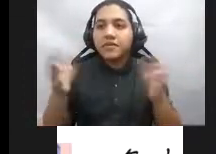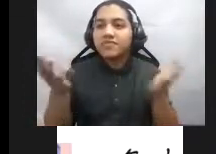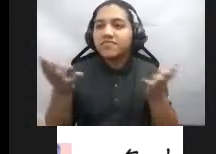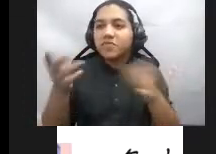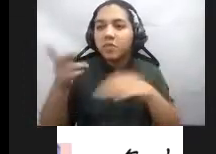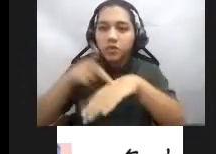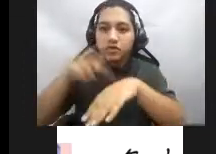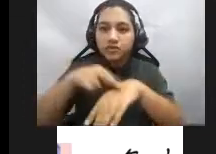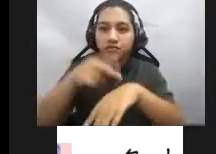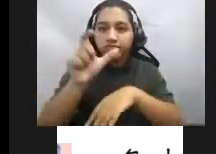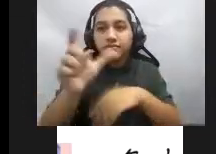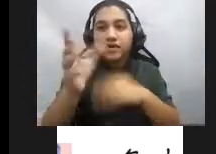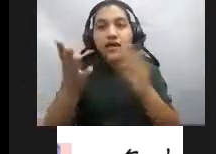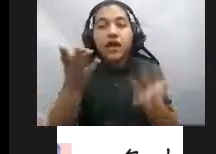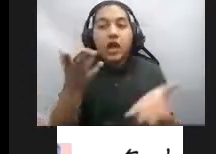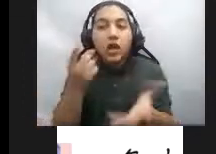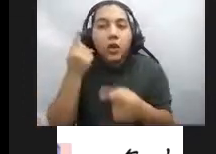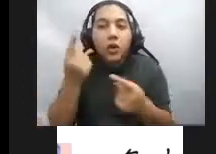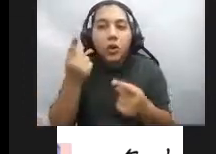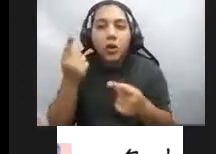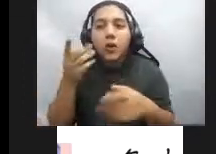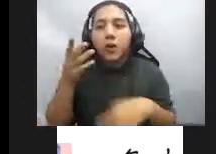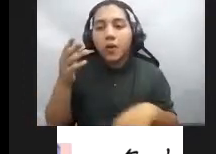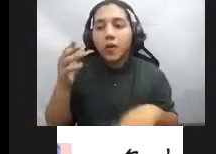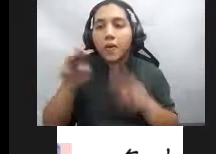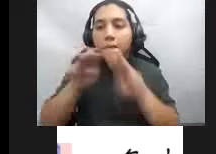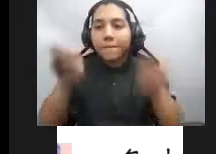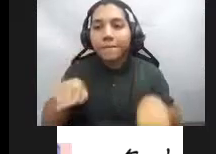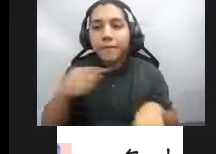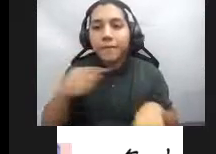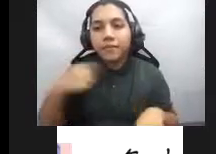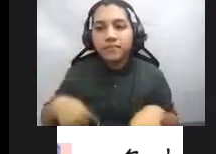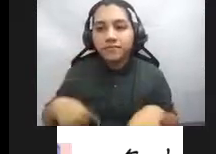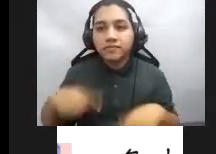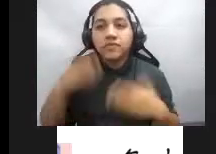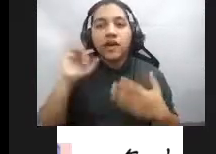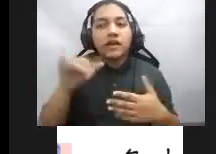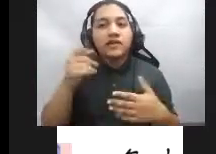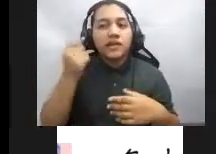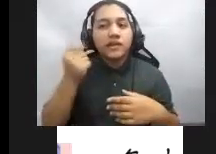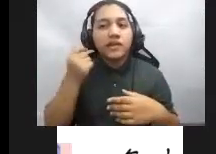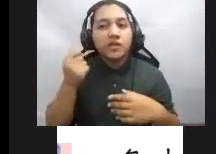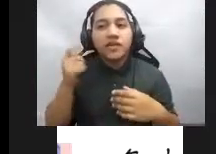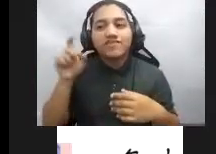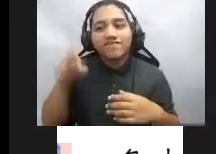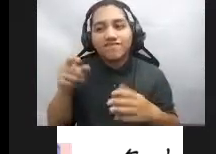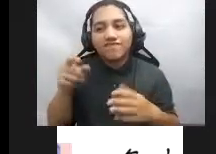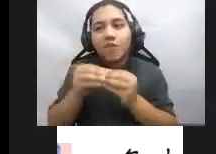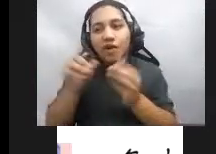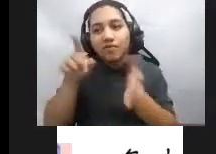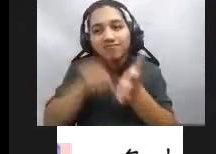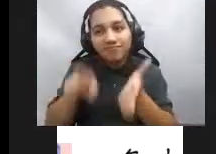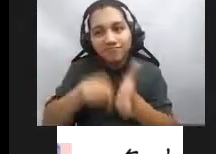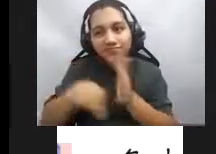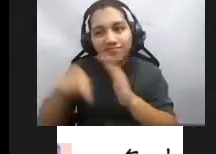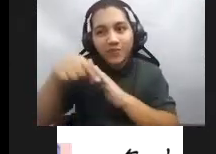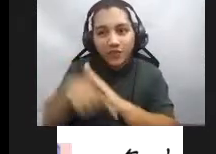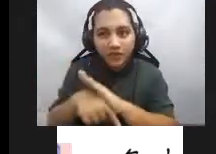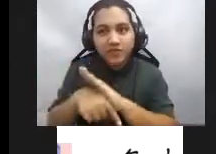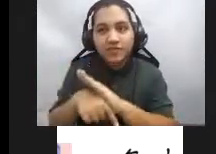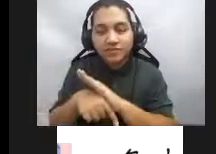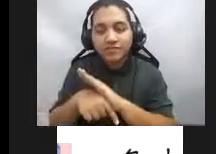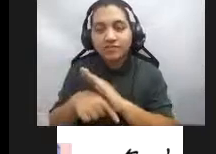Rico según los mapas chinos. Esta teoría todavía necesita investigarse más, necesita